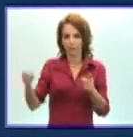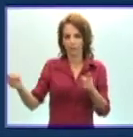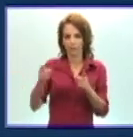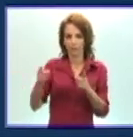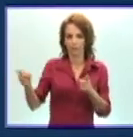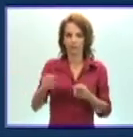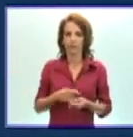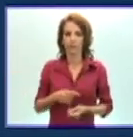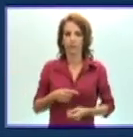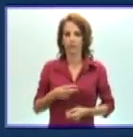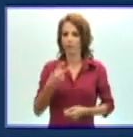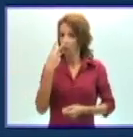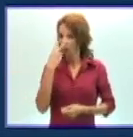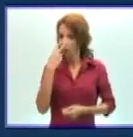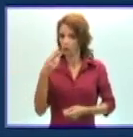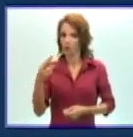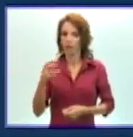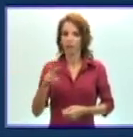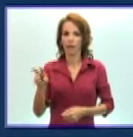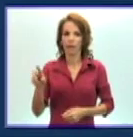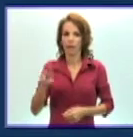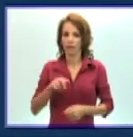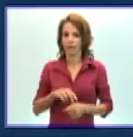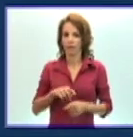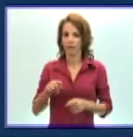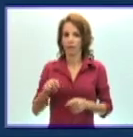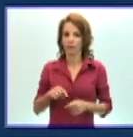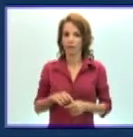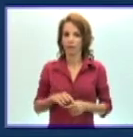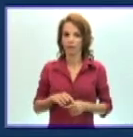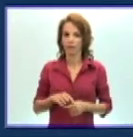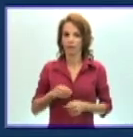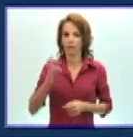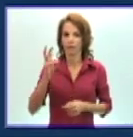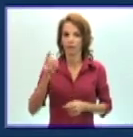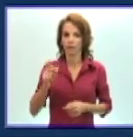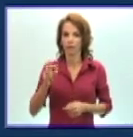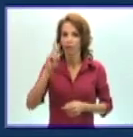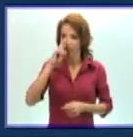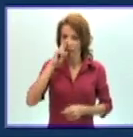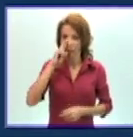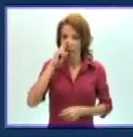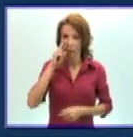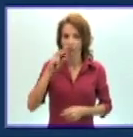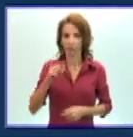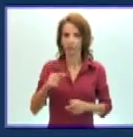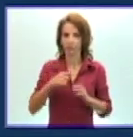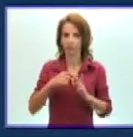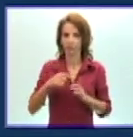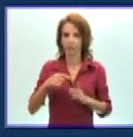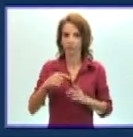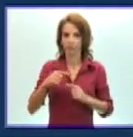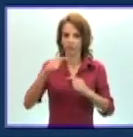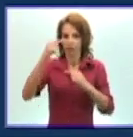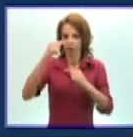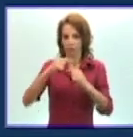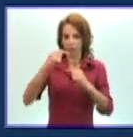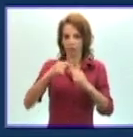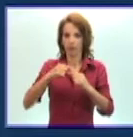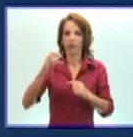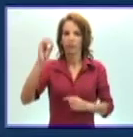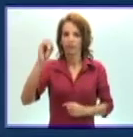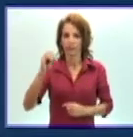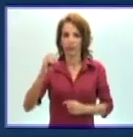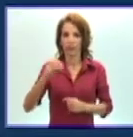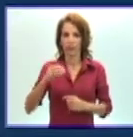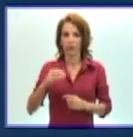fuera. Una donde los números están en negro, que es la menor, menor valor es 0 y el mayor es